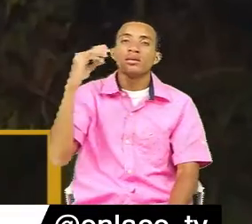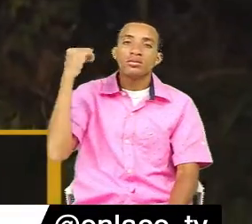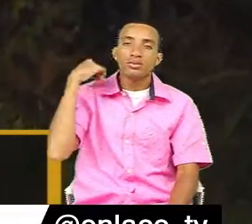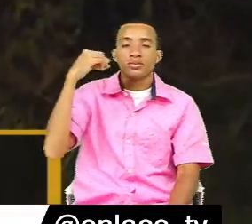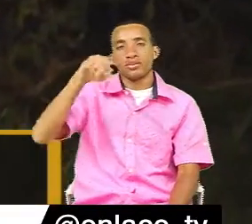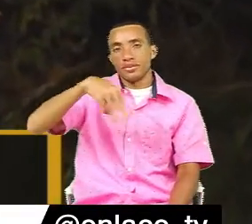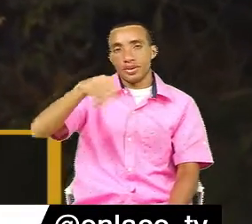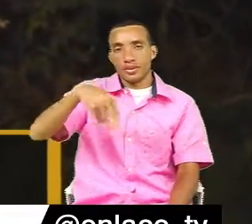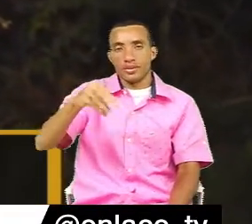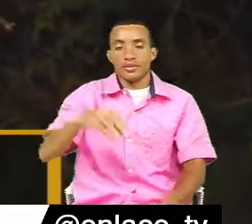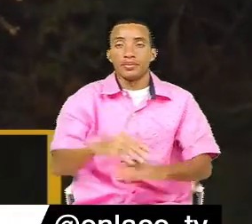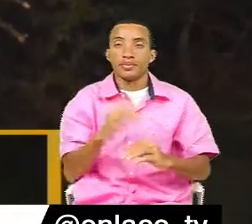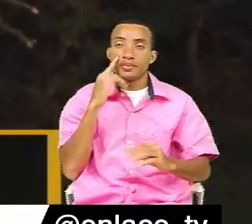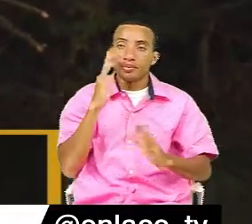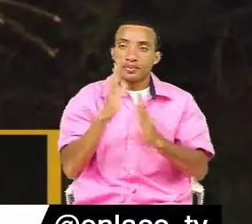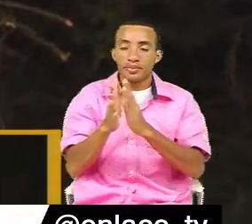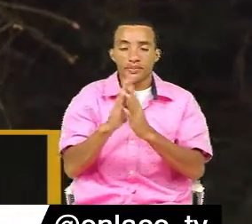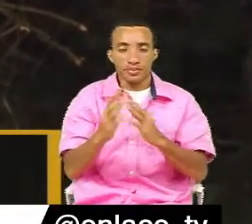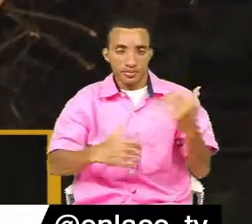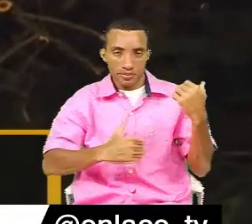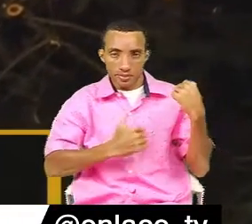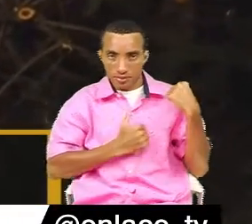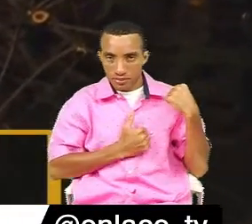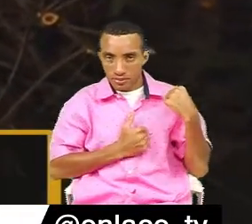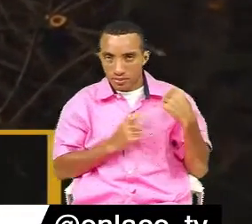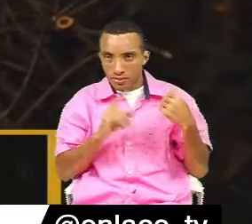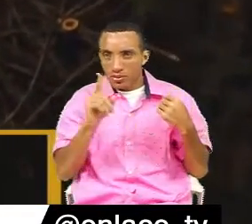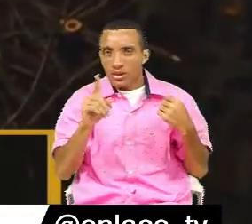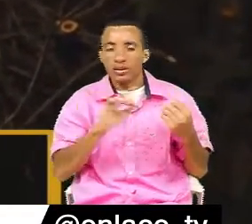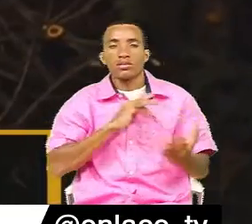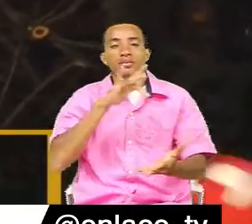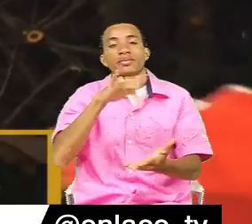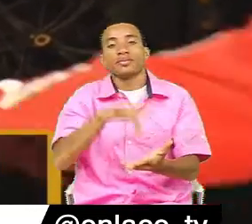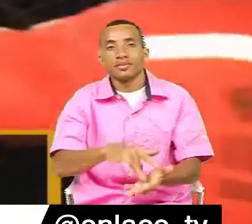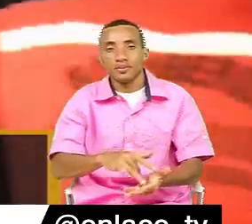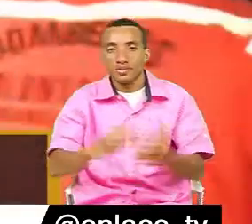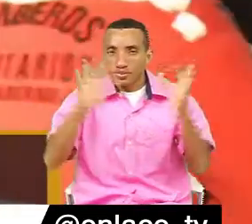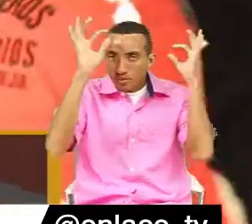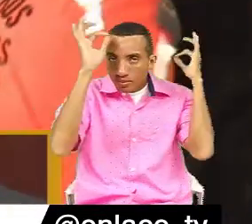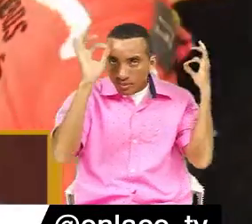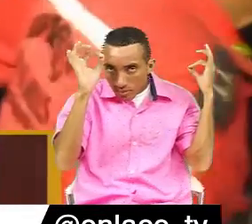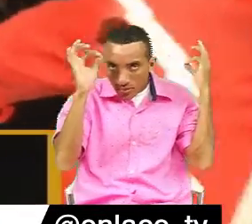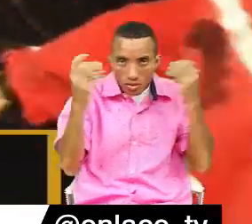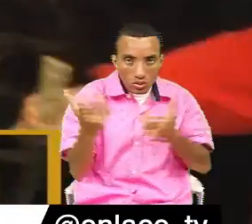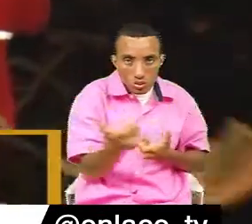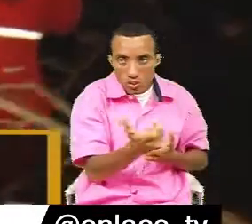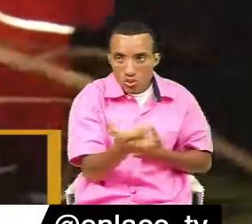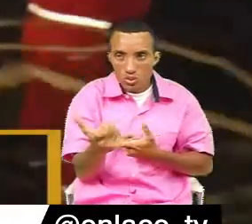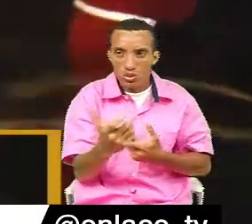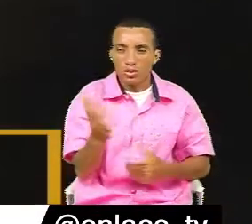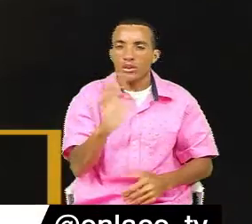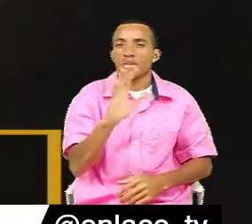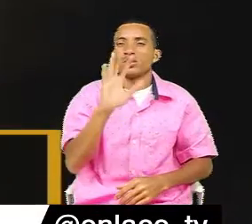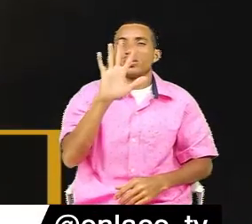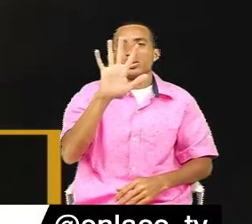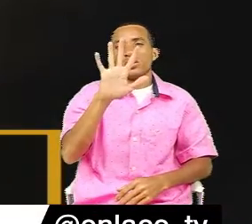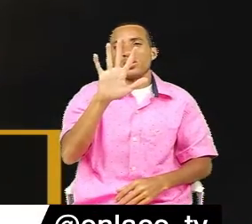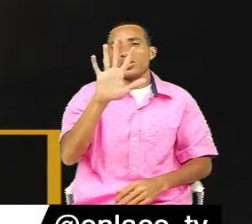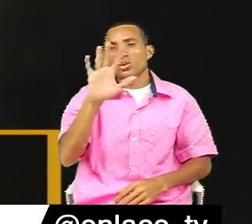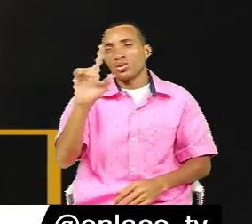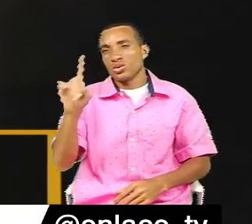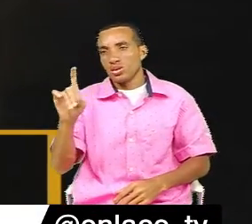Bermeja. Allí miembros del cuerpo de bomberos despejaban la vía principal afectada por la caída de árboles. Tipo 5:30, 6 de la tarde, un